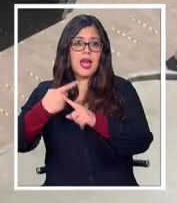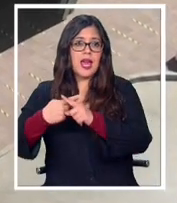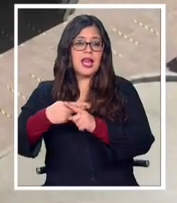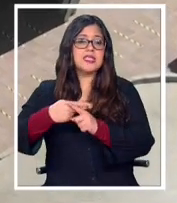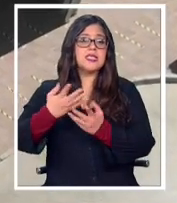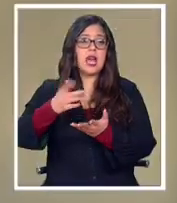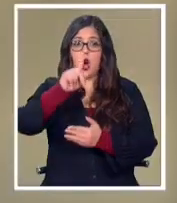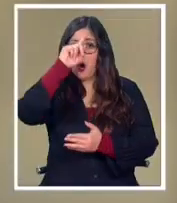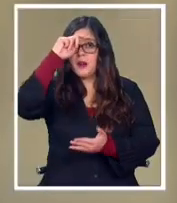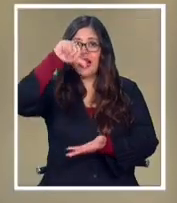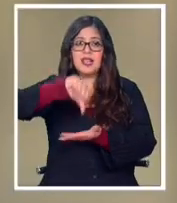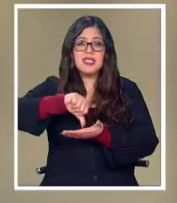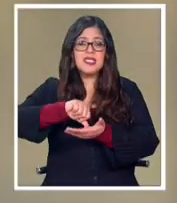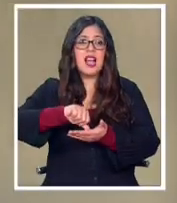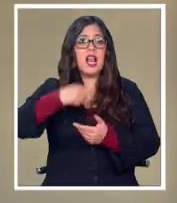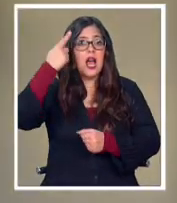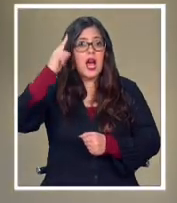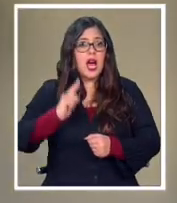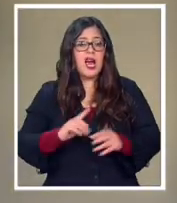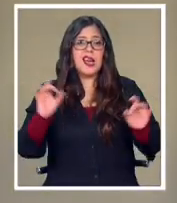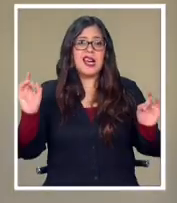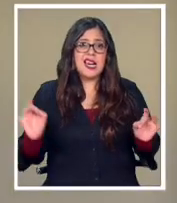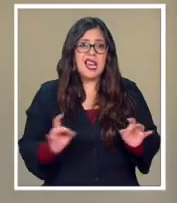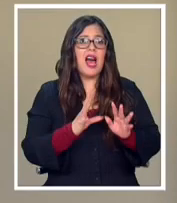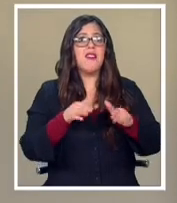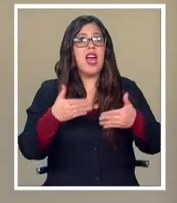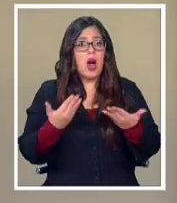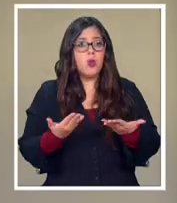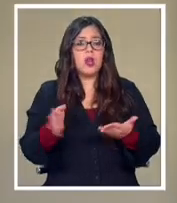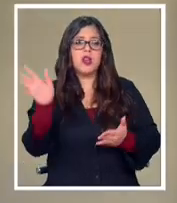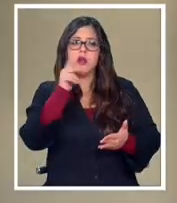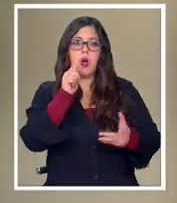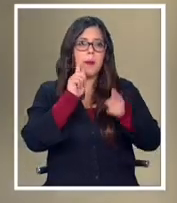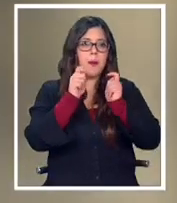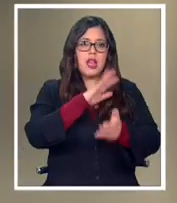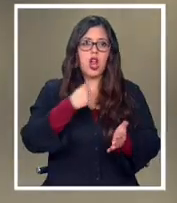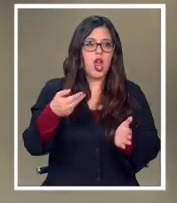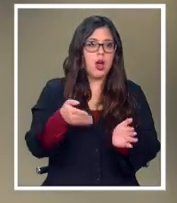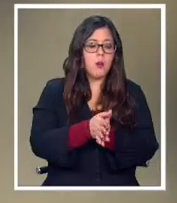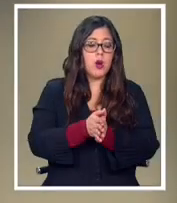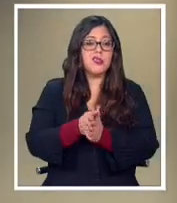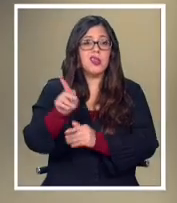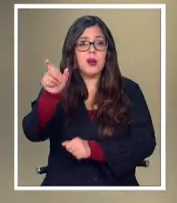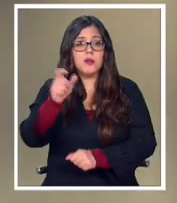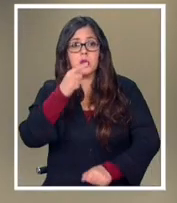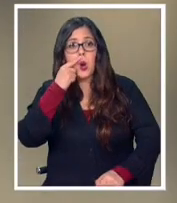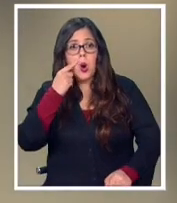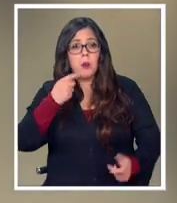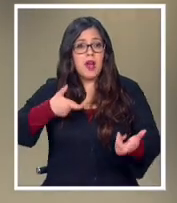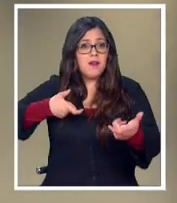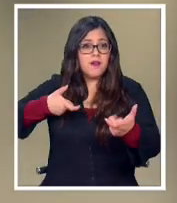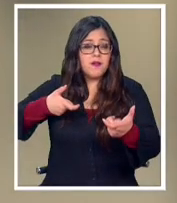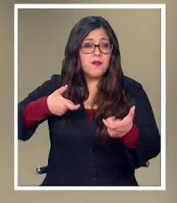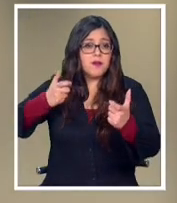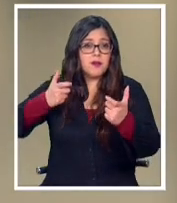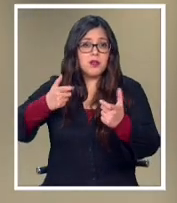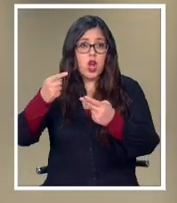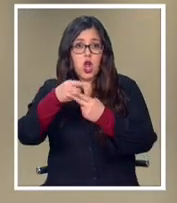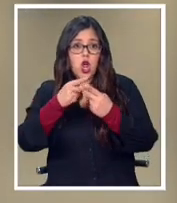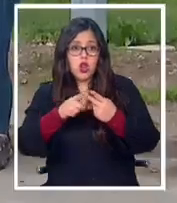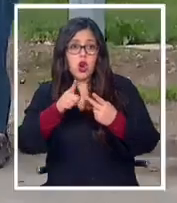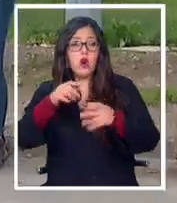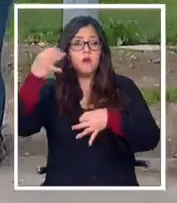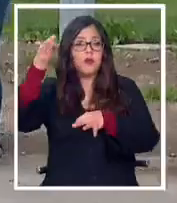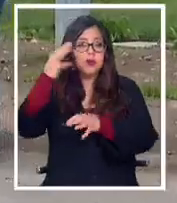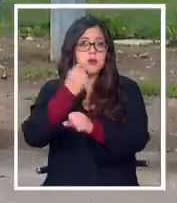exposta central con una lesión de carácter grave, aunque fuera de riesgo vital. Tanto el hombre baleado como el agresor tenían